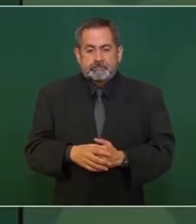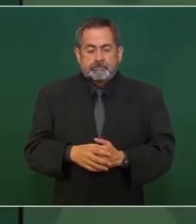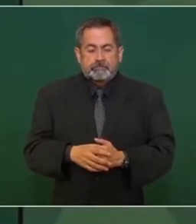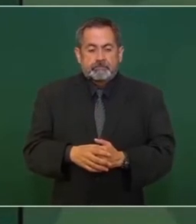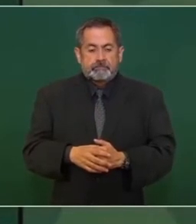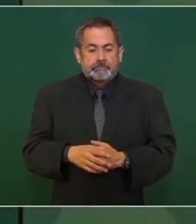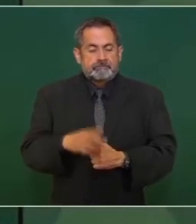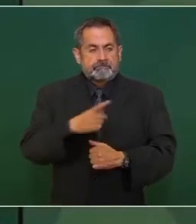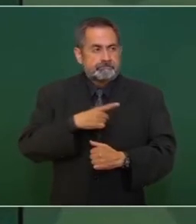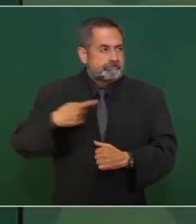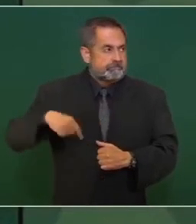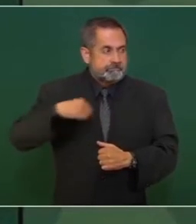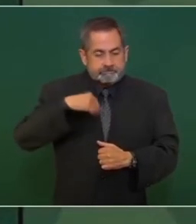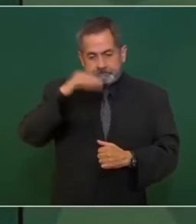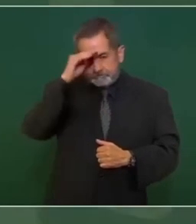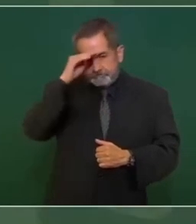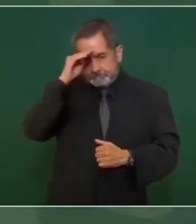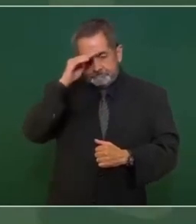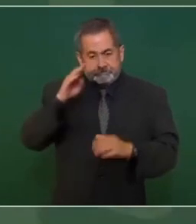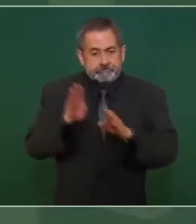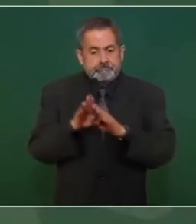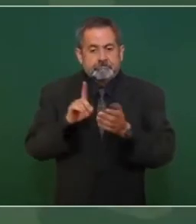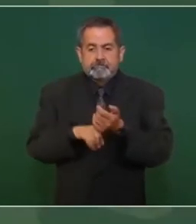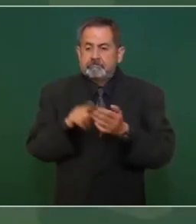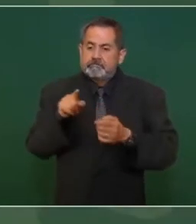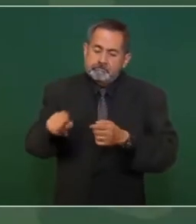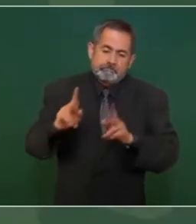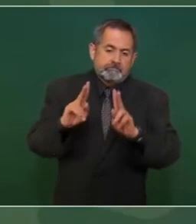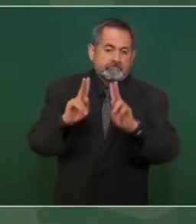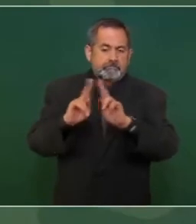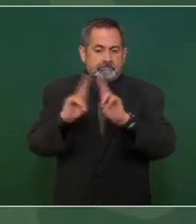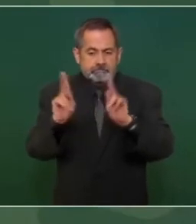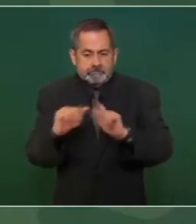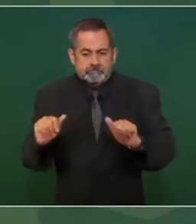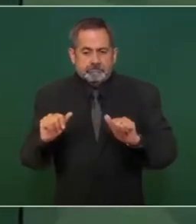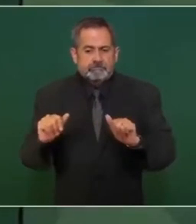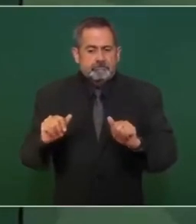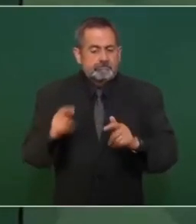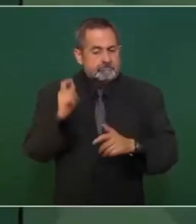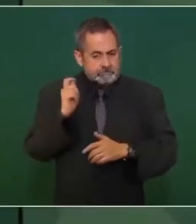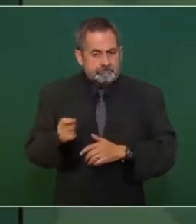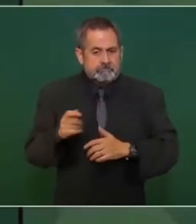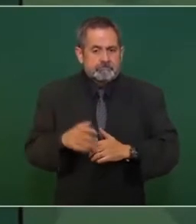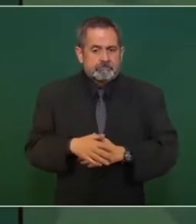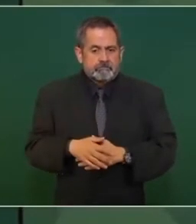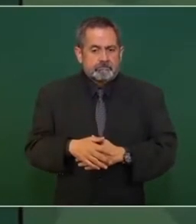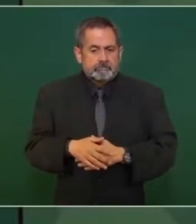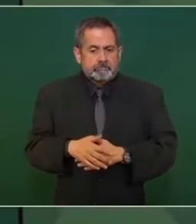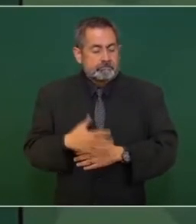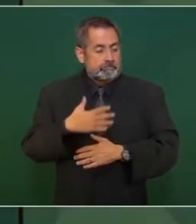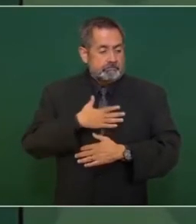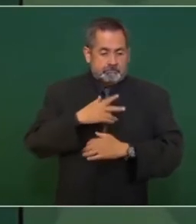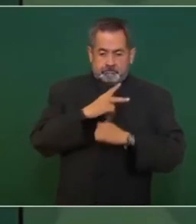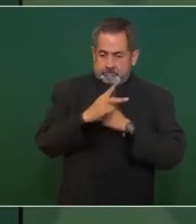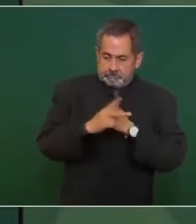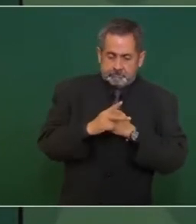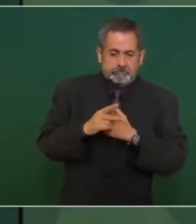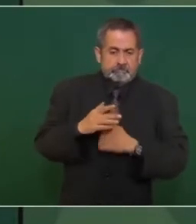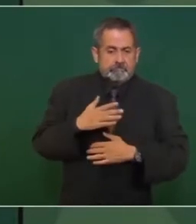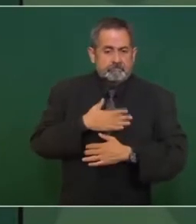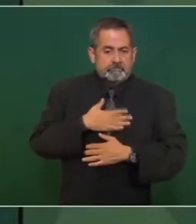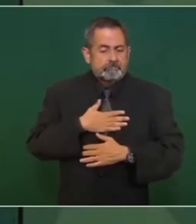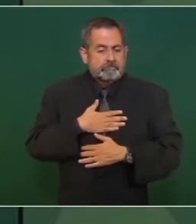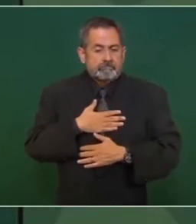Tenemos que buscar que haya paz, y desde luego en nuestro país. Aquí,